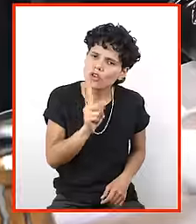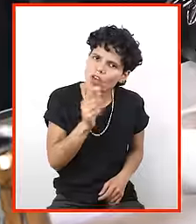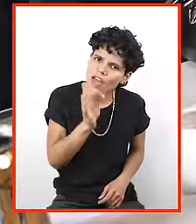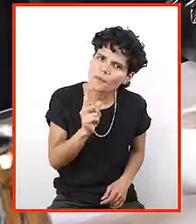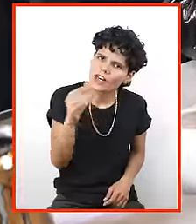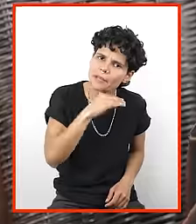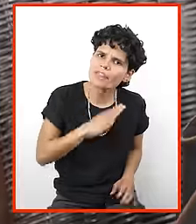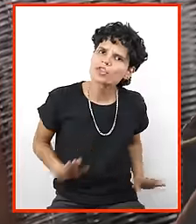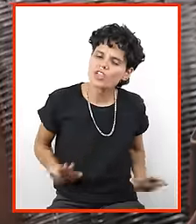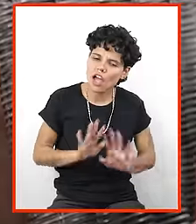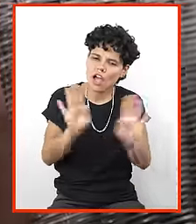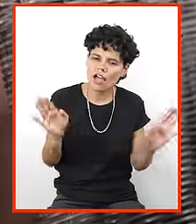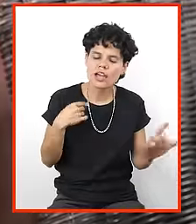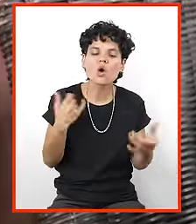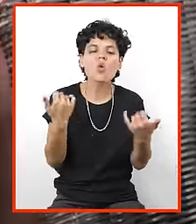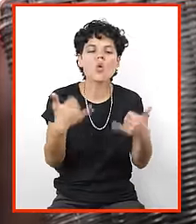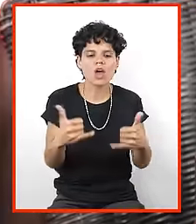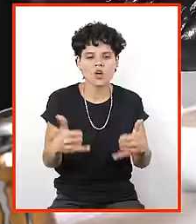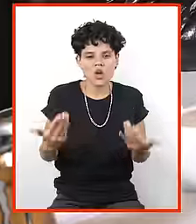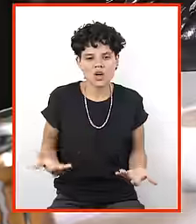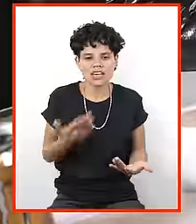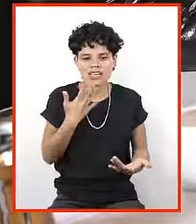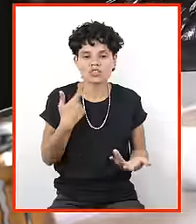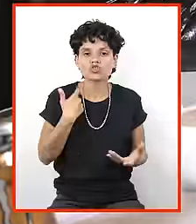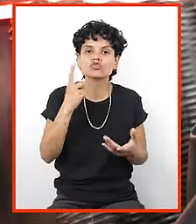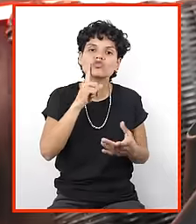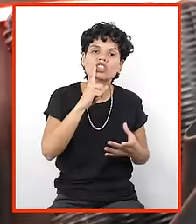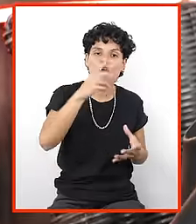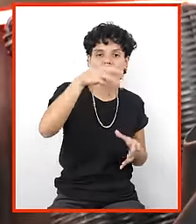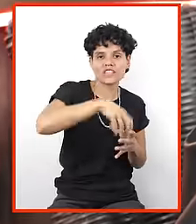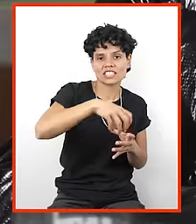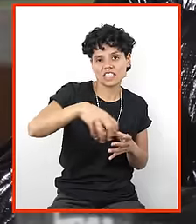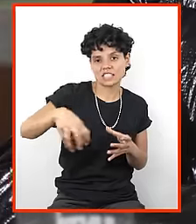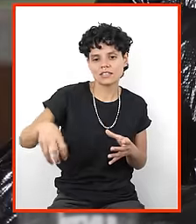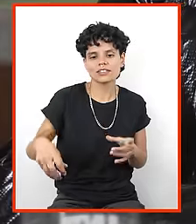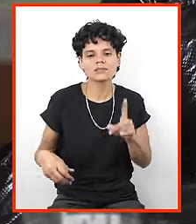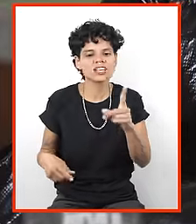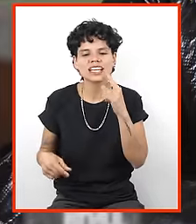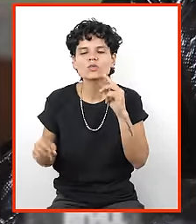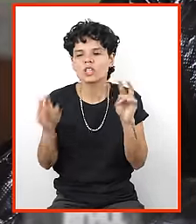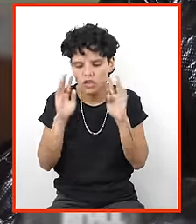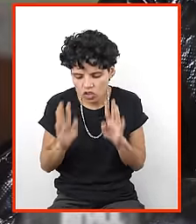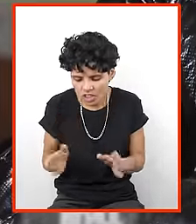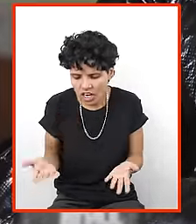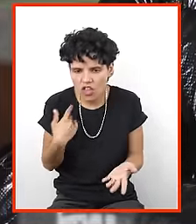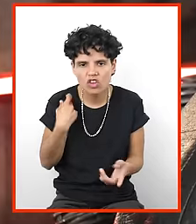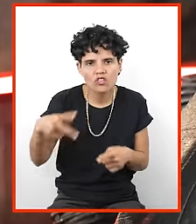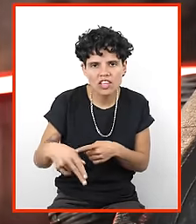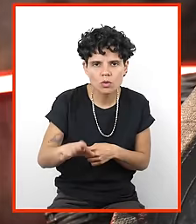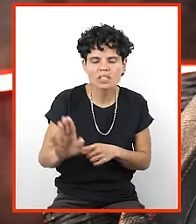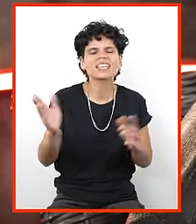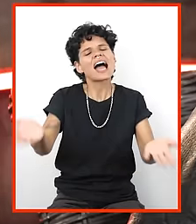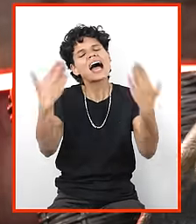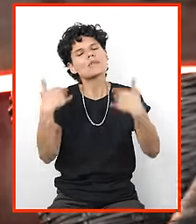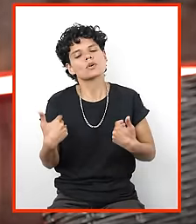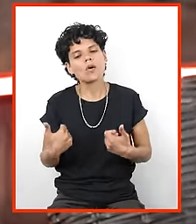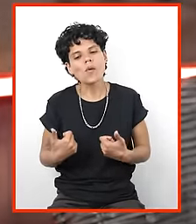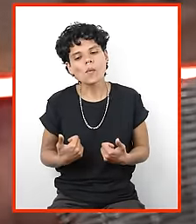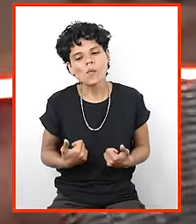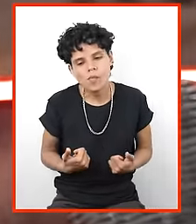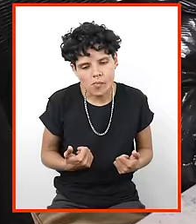cosas. Ya, pues. ¿Qué hay ahora de juego? Mira, tengo ficha acá. Ya. No te quiero desconcentrar porque ya, te pues, ya, pues. Me